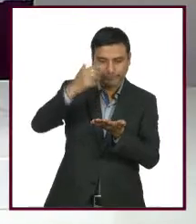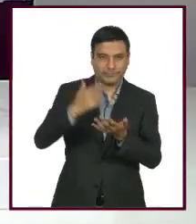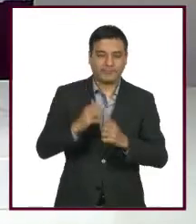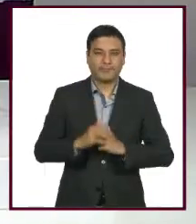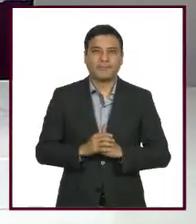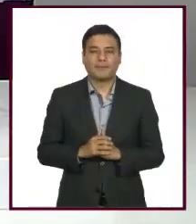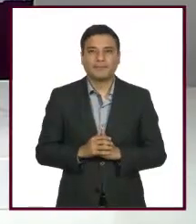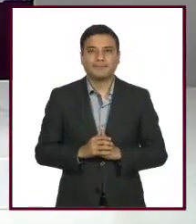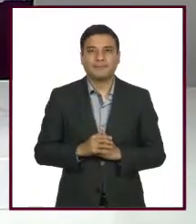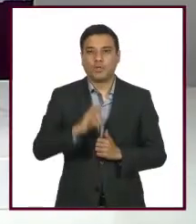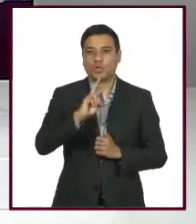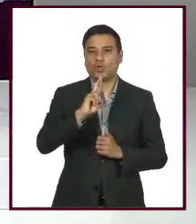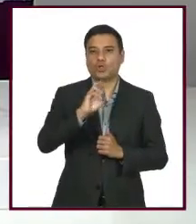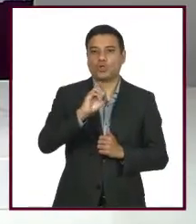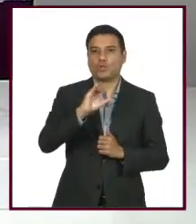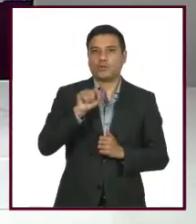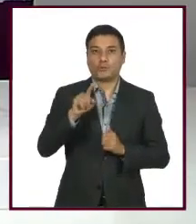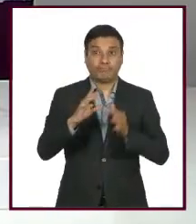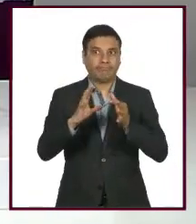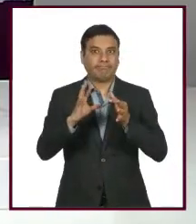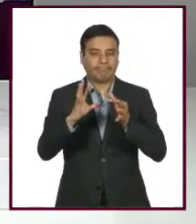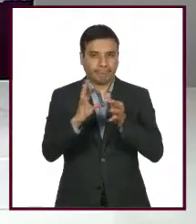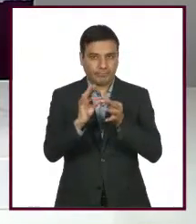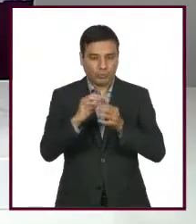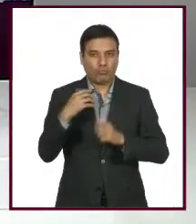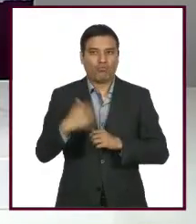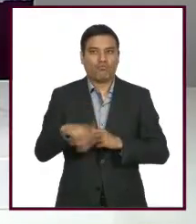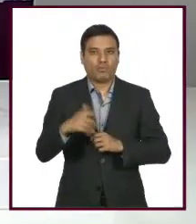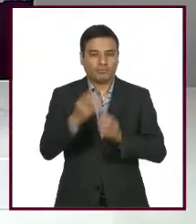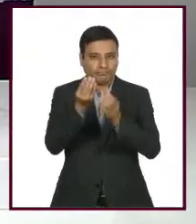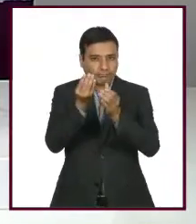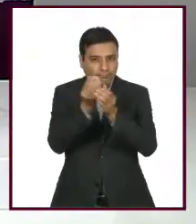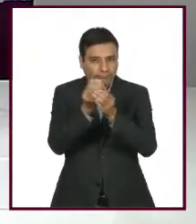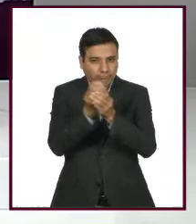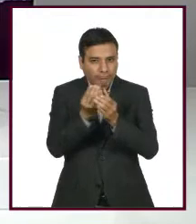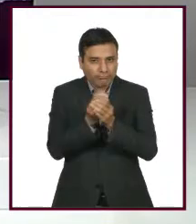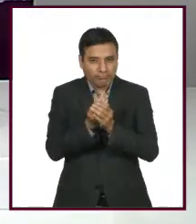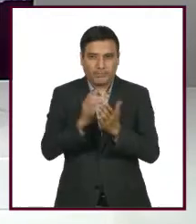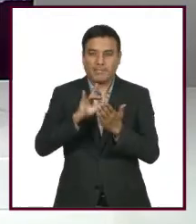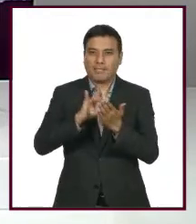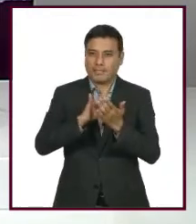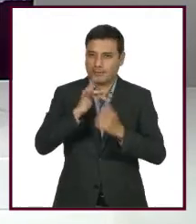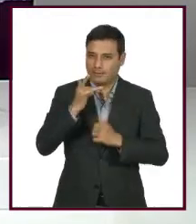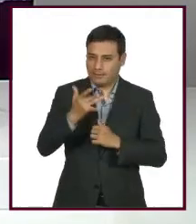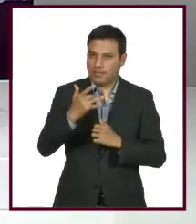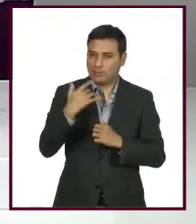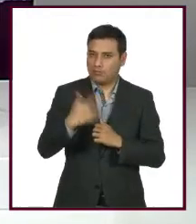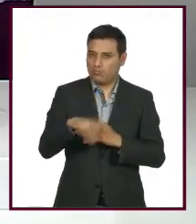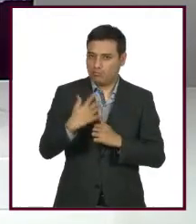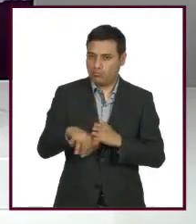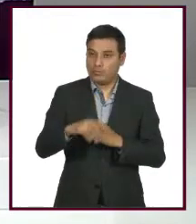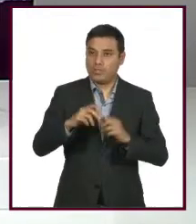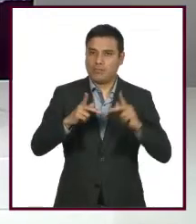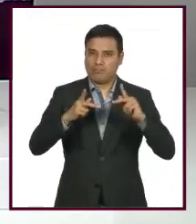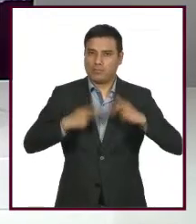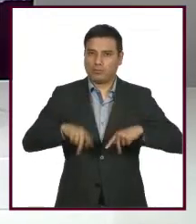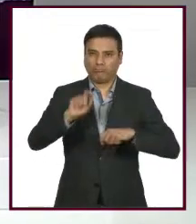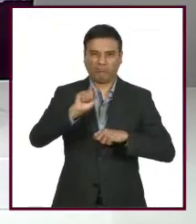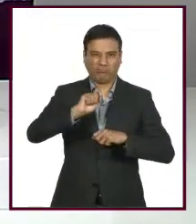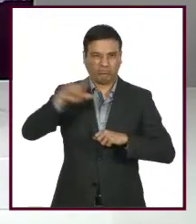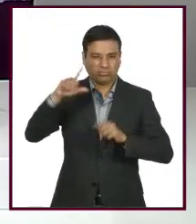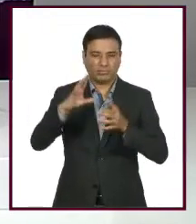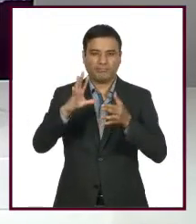Rocío López Urbina comenta, muy importante estas sesiones como complemento del material de la estrategia. Se agradece el apoyo de los especialistas para tener